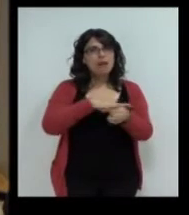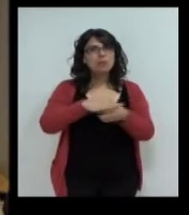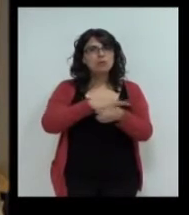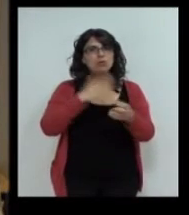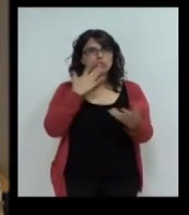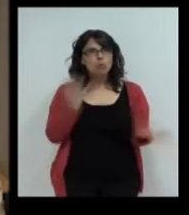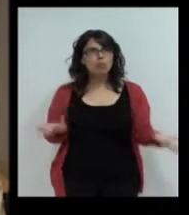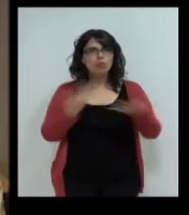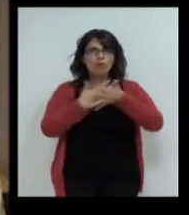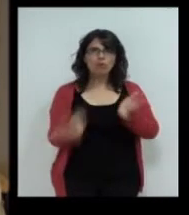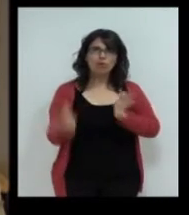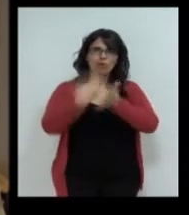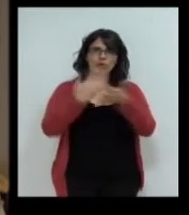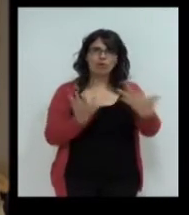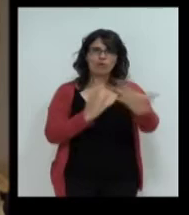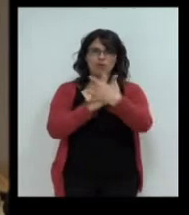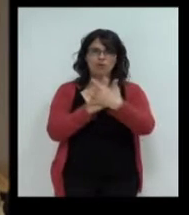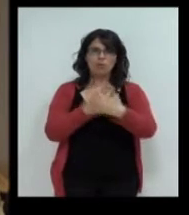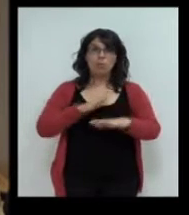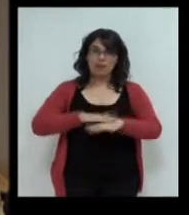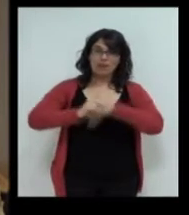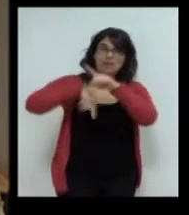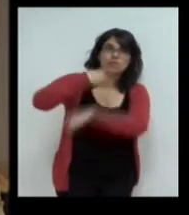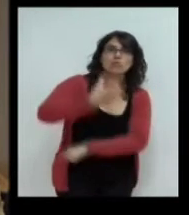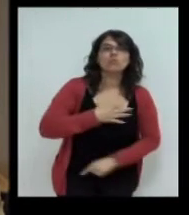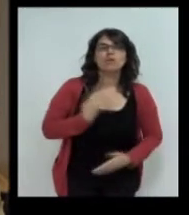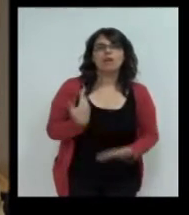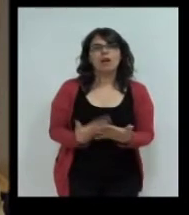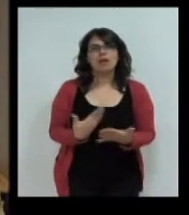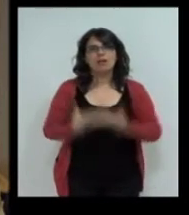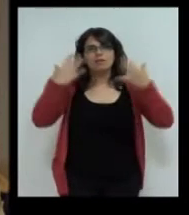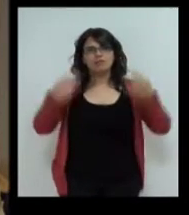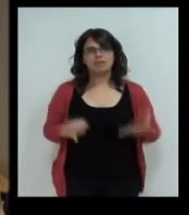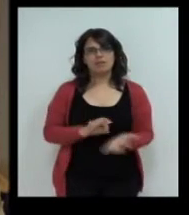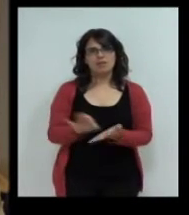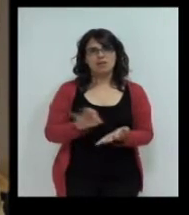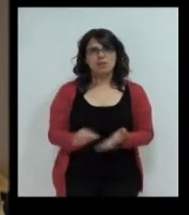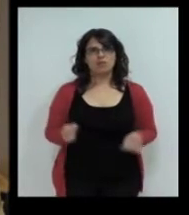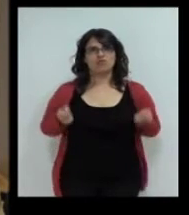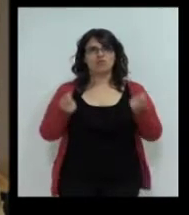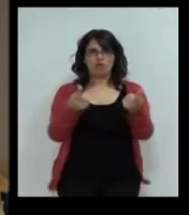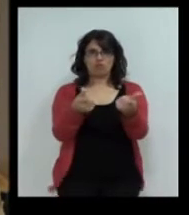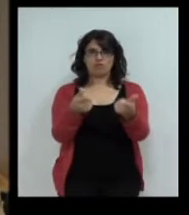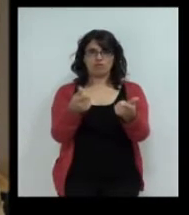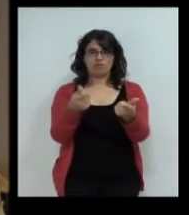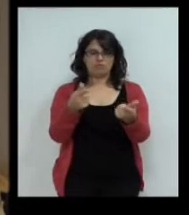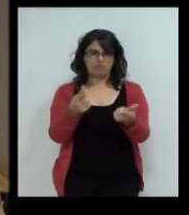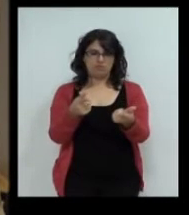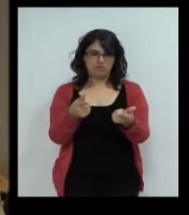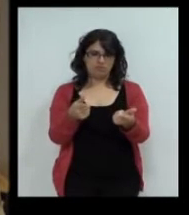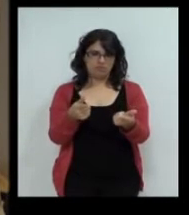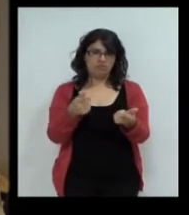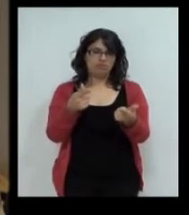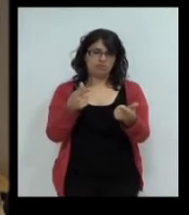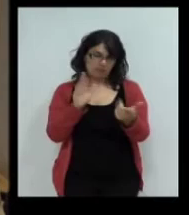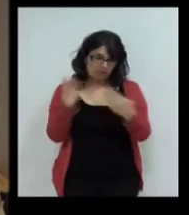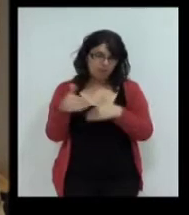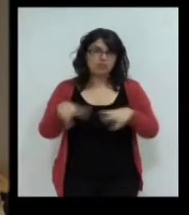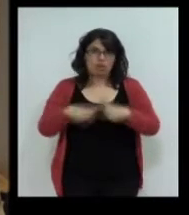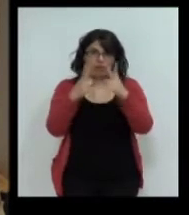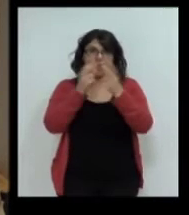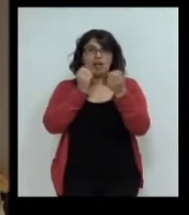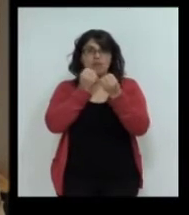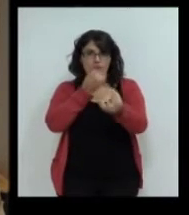encuentro para garantizar la prestación de los servicios, en este caso audiovisuales, a través de la sociedad de la información, a través